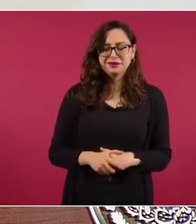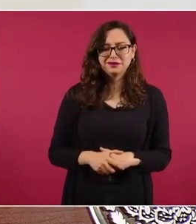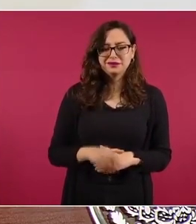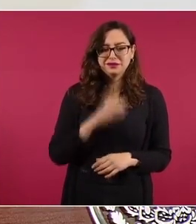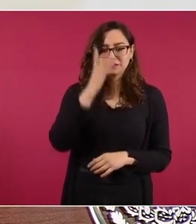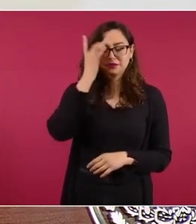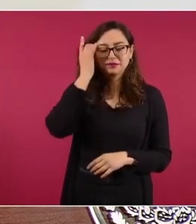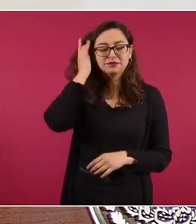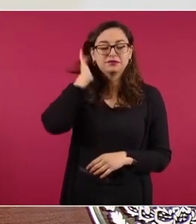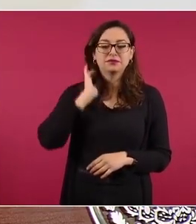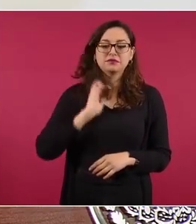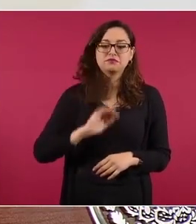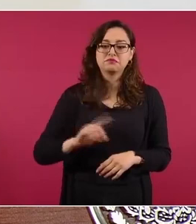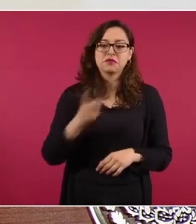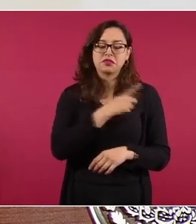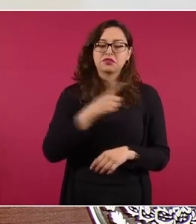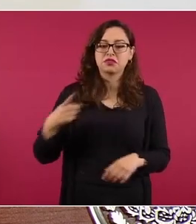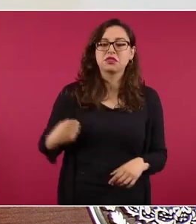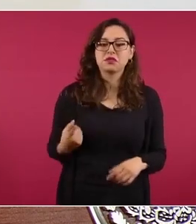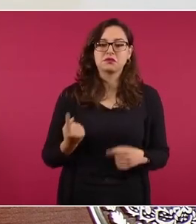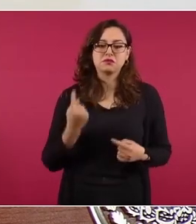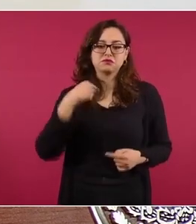Me dijeron hay que hacerlo,